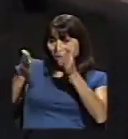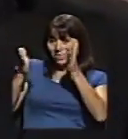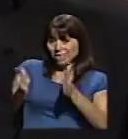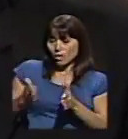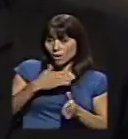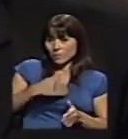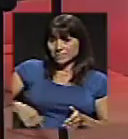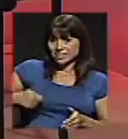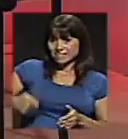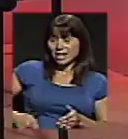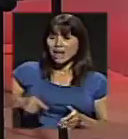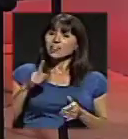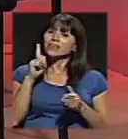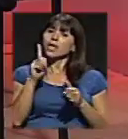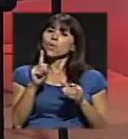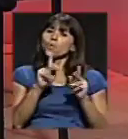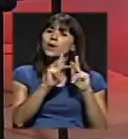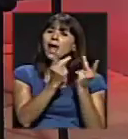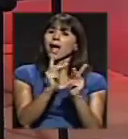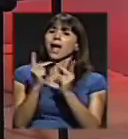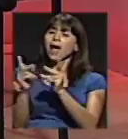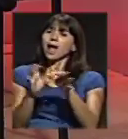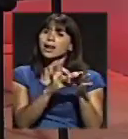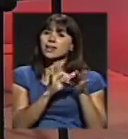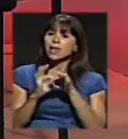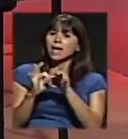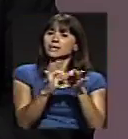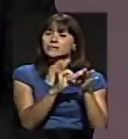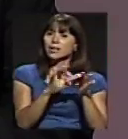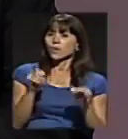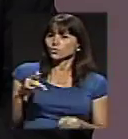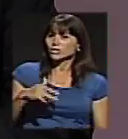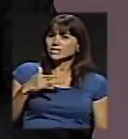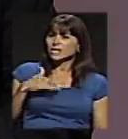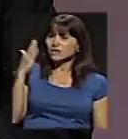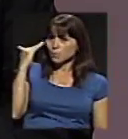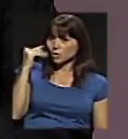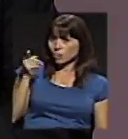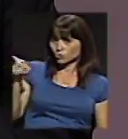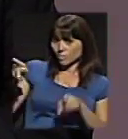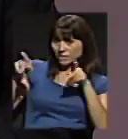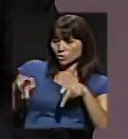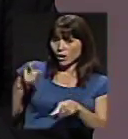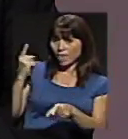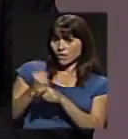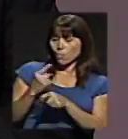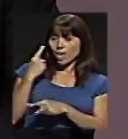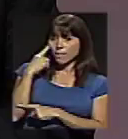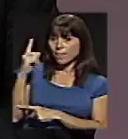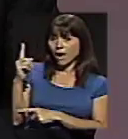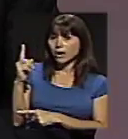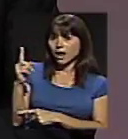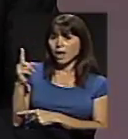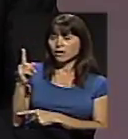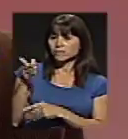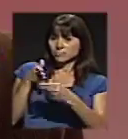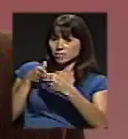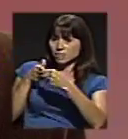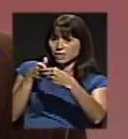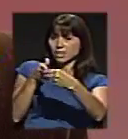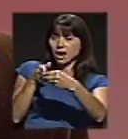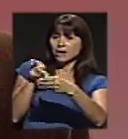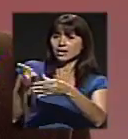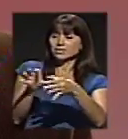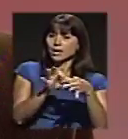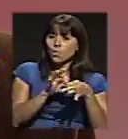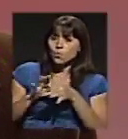alianza, ¿por qué siente usted que sería la persona adecuada para encabezar esa unión